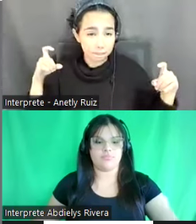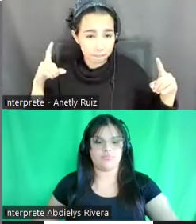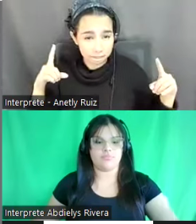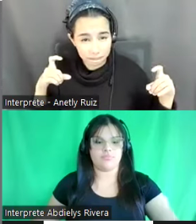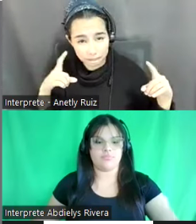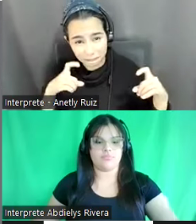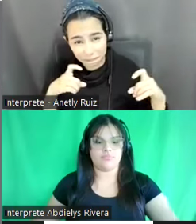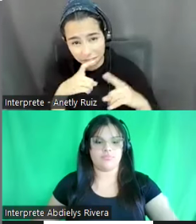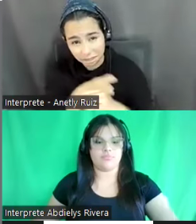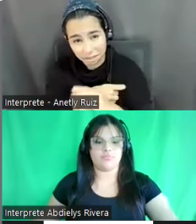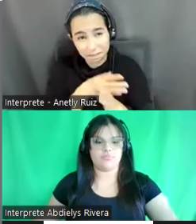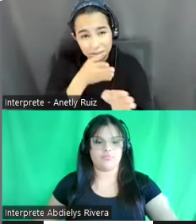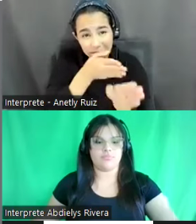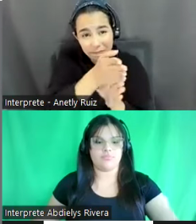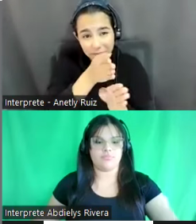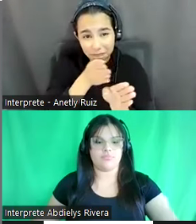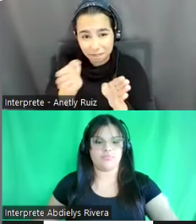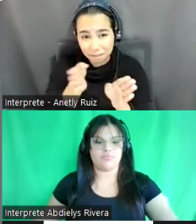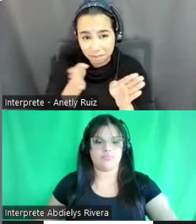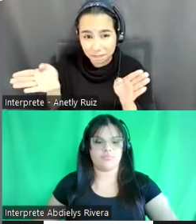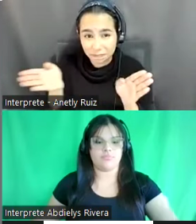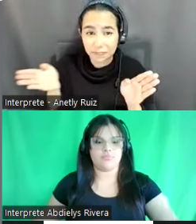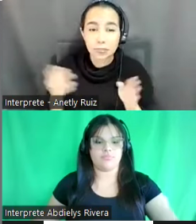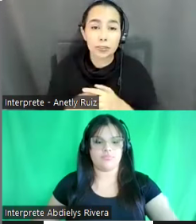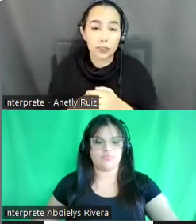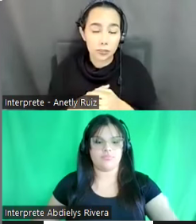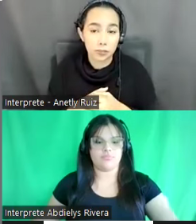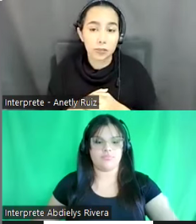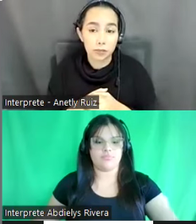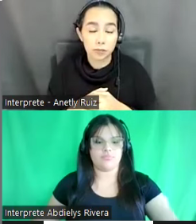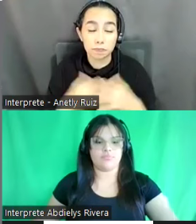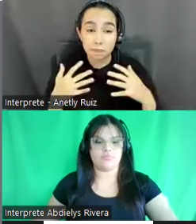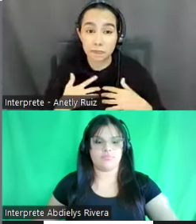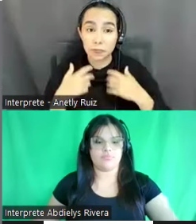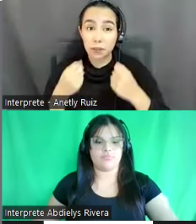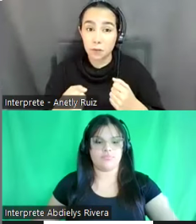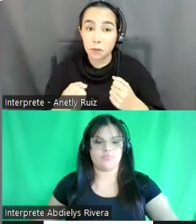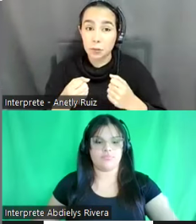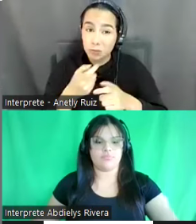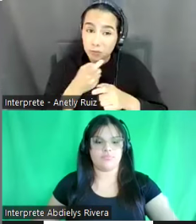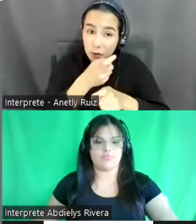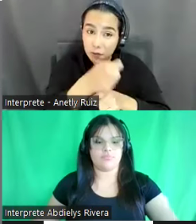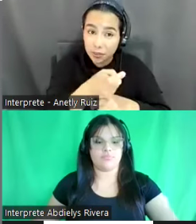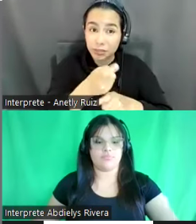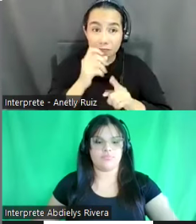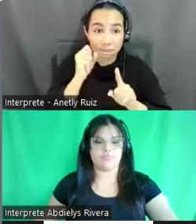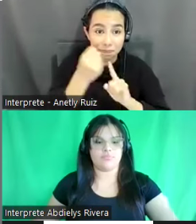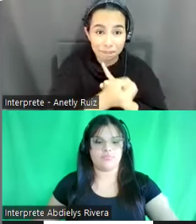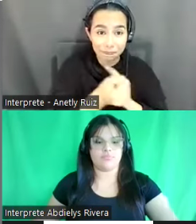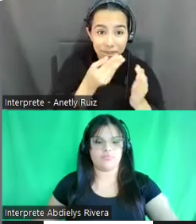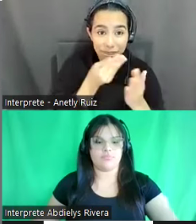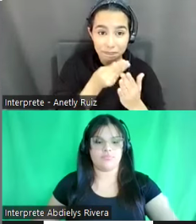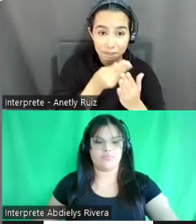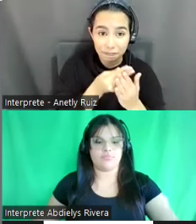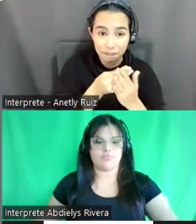muchas vertientes. El problema de salud trae problemas socioeconómicos, trae problemas, por